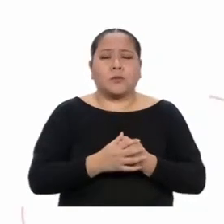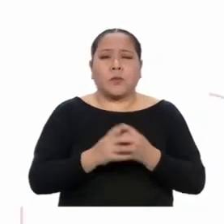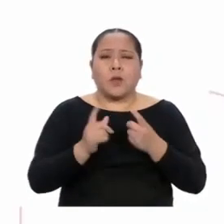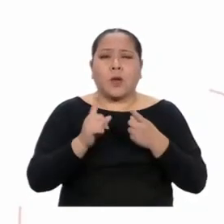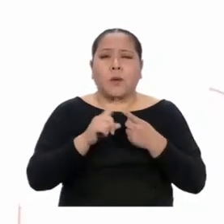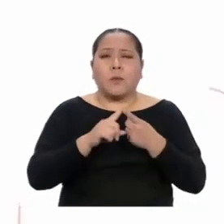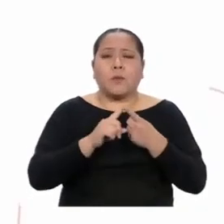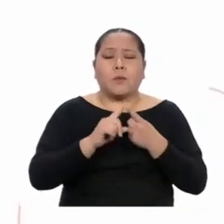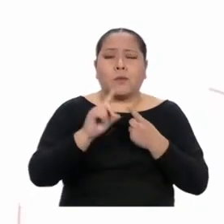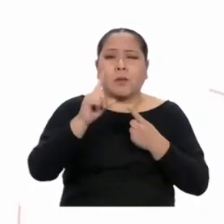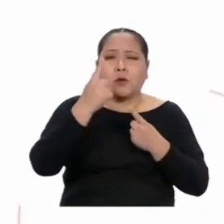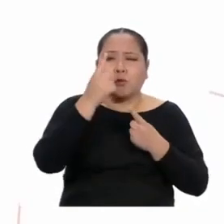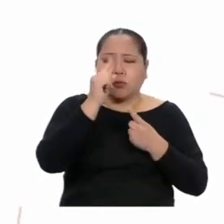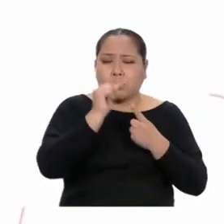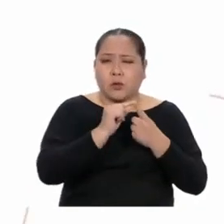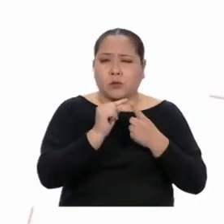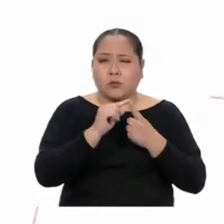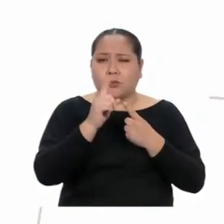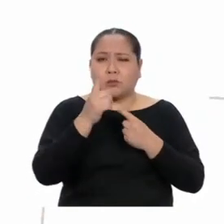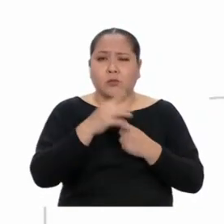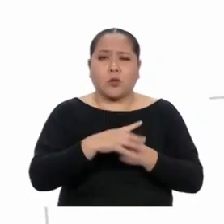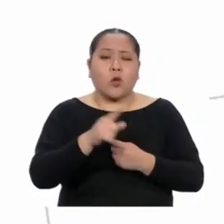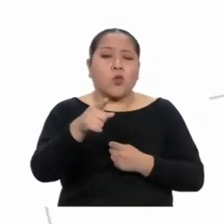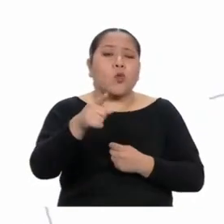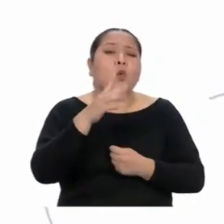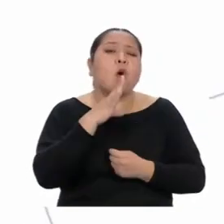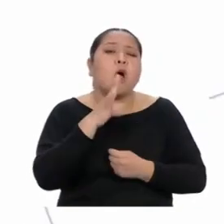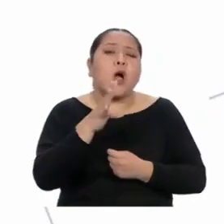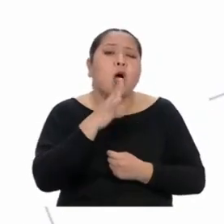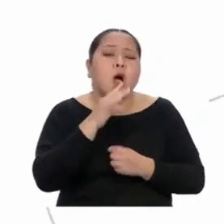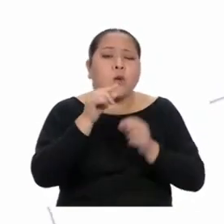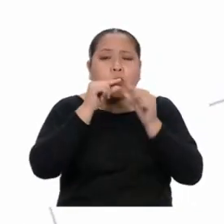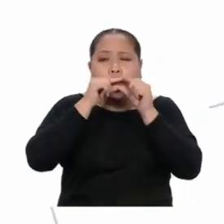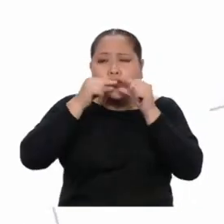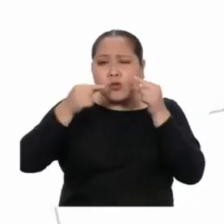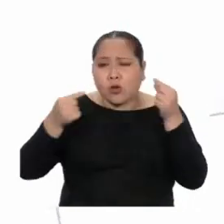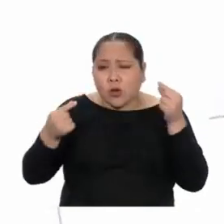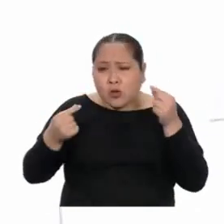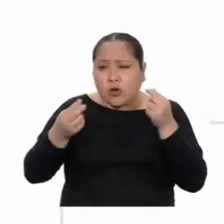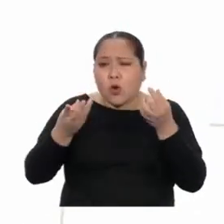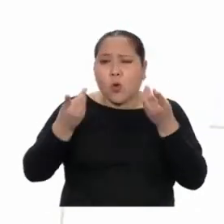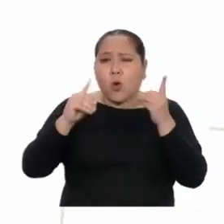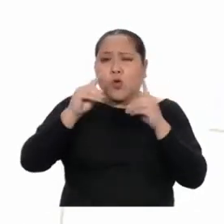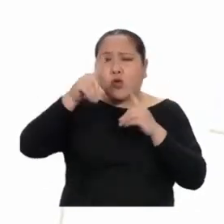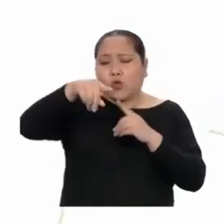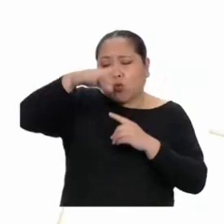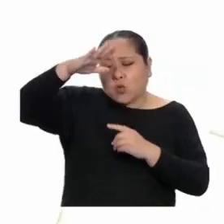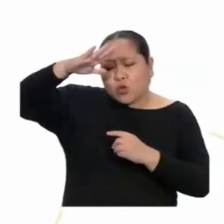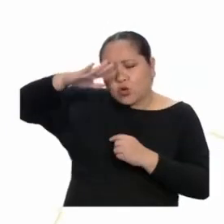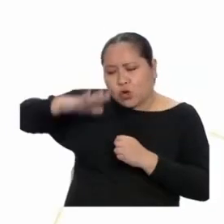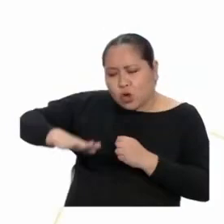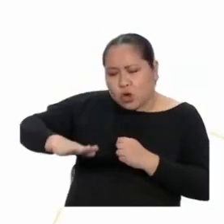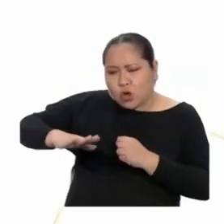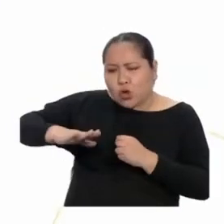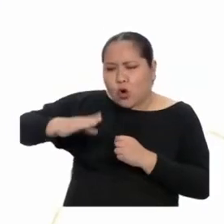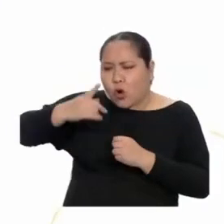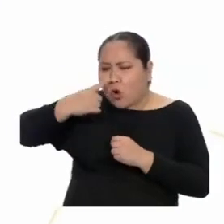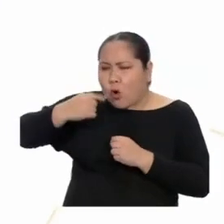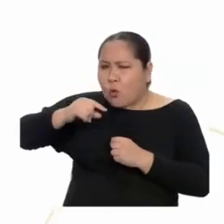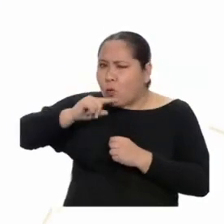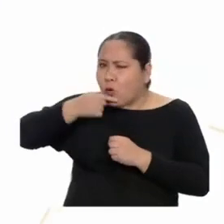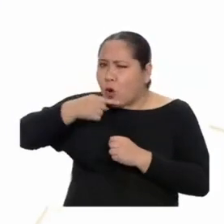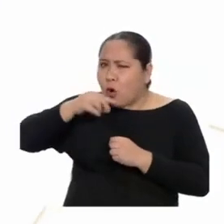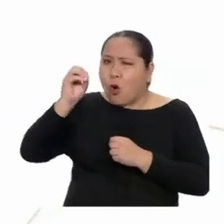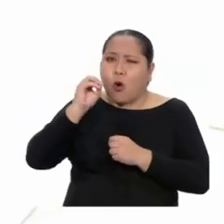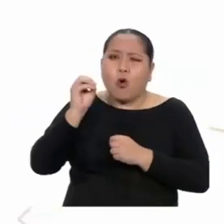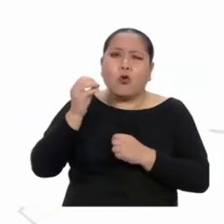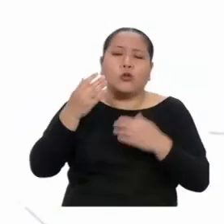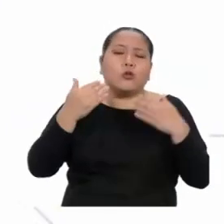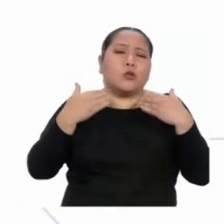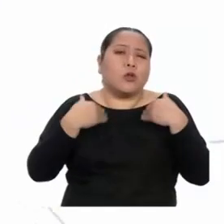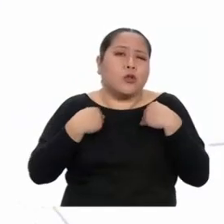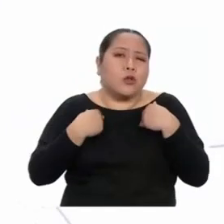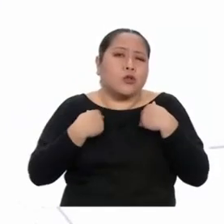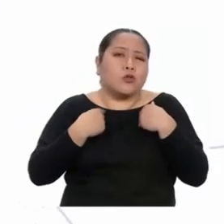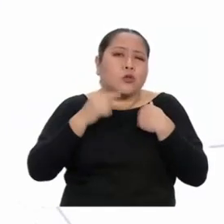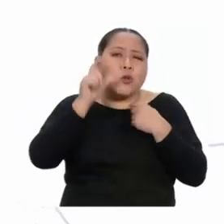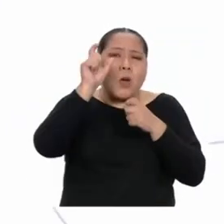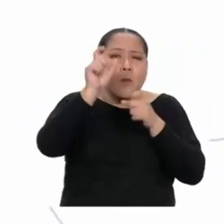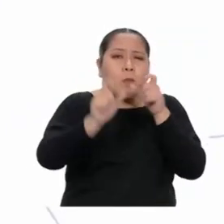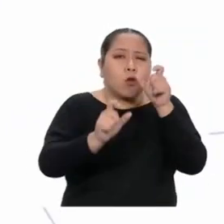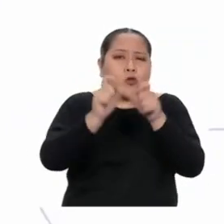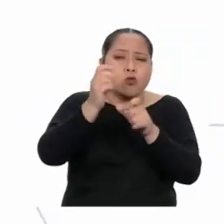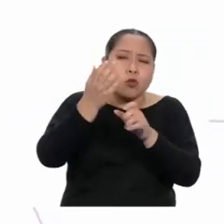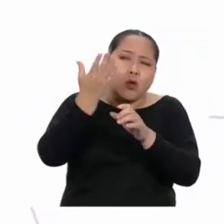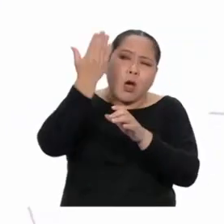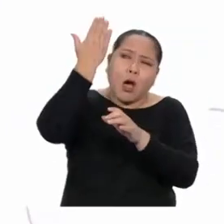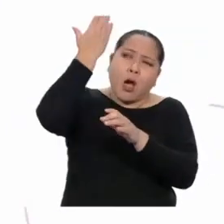Pregunta 1. ¿Hablas quechua desde que eras niño, niña, o tienes algún antepasado